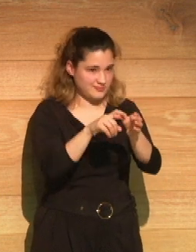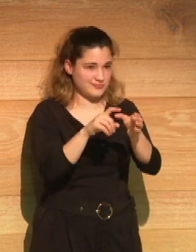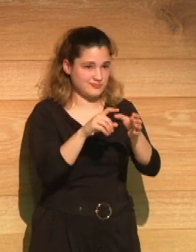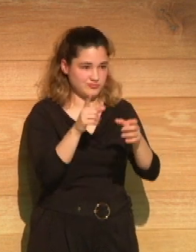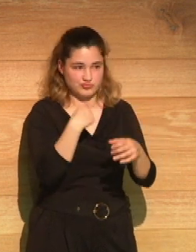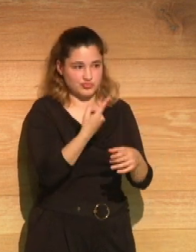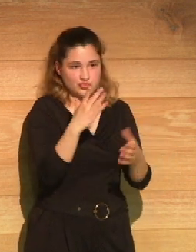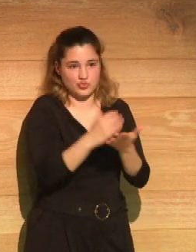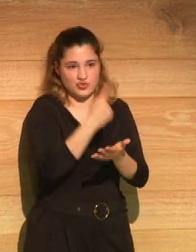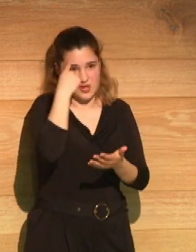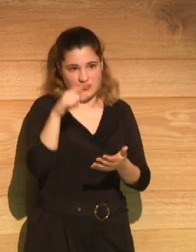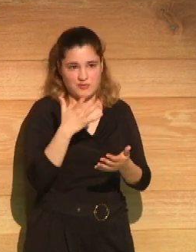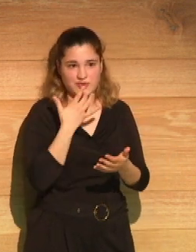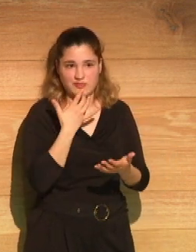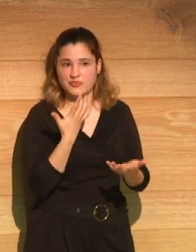a través de